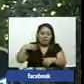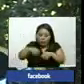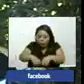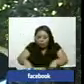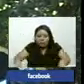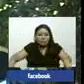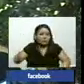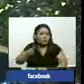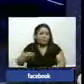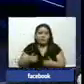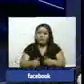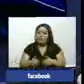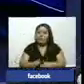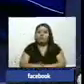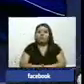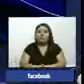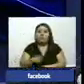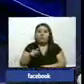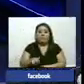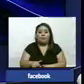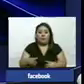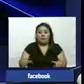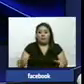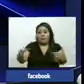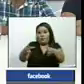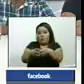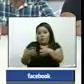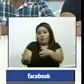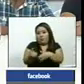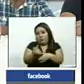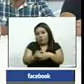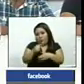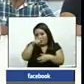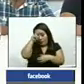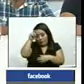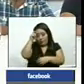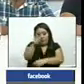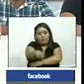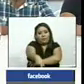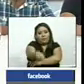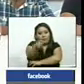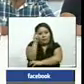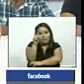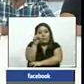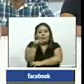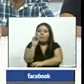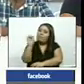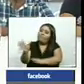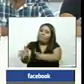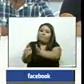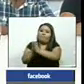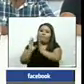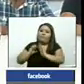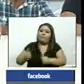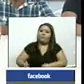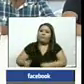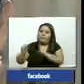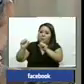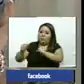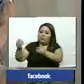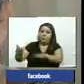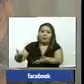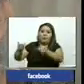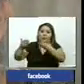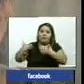drenajes. Y la Mesa de Productores Agropecuarios y Pesqueros del Salvador piden que el gobierno les brinde asistencia para enfrentar